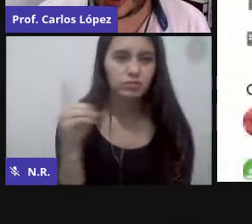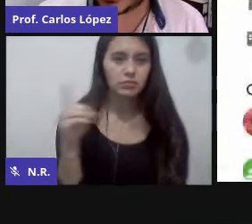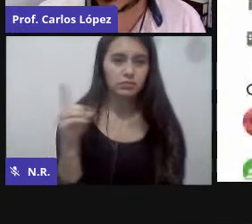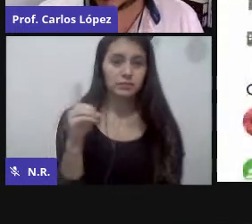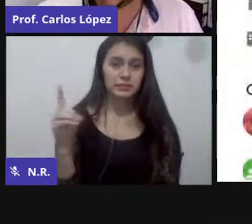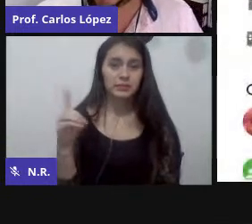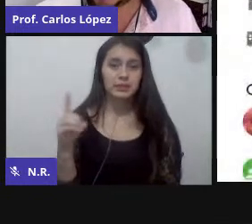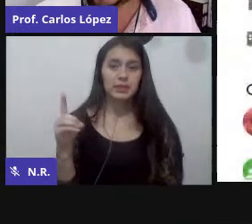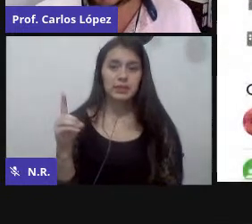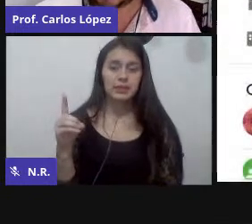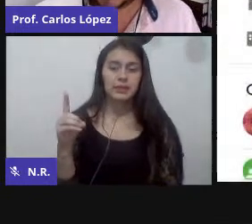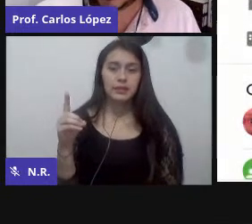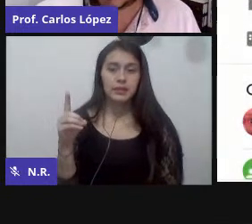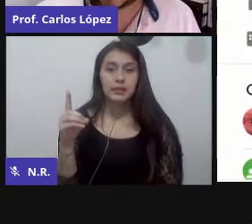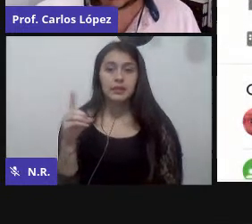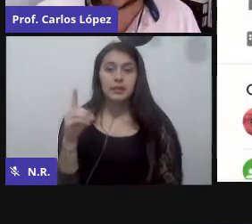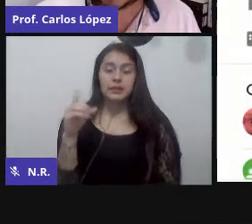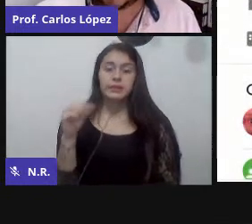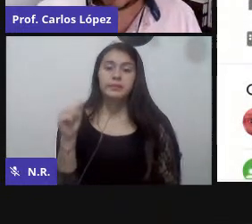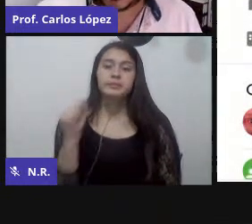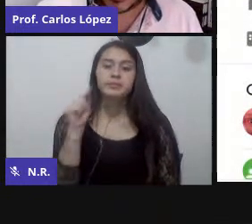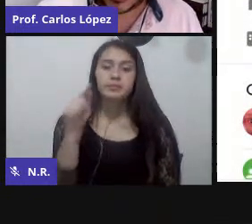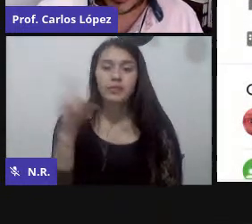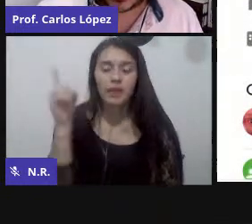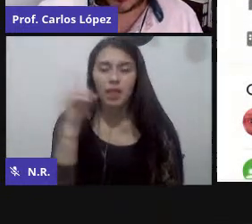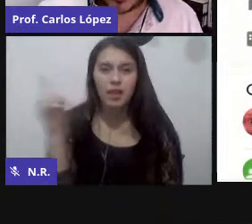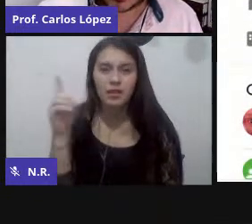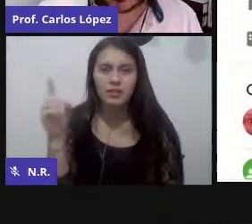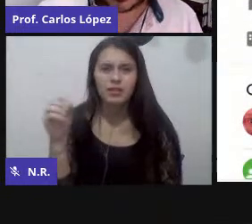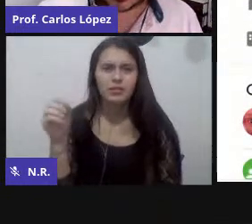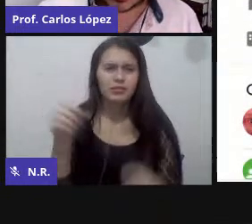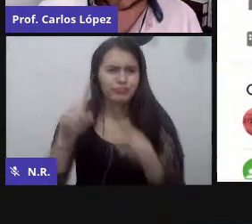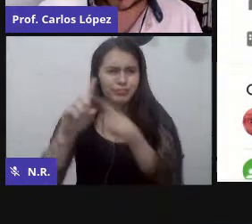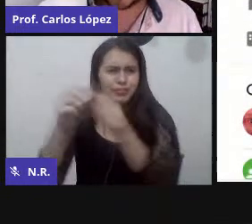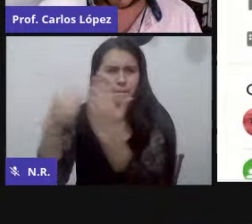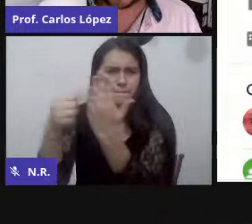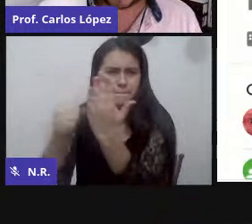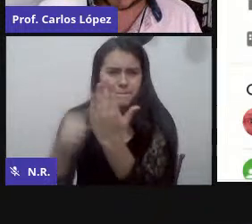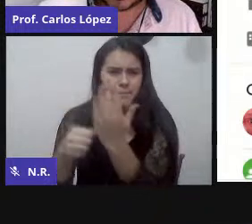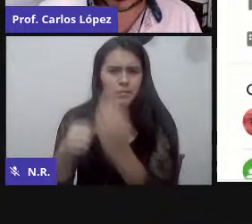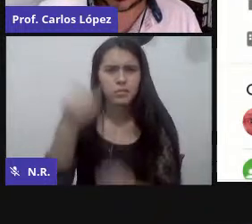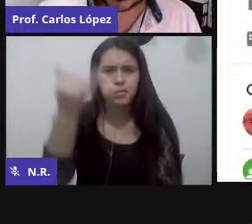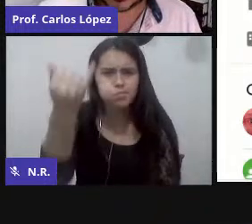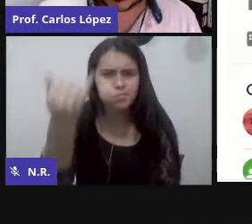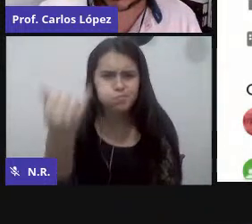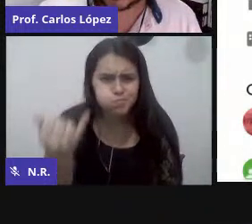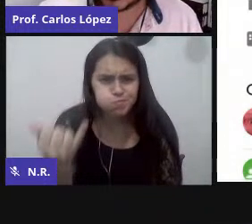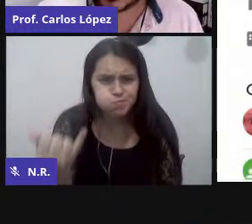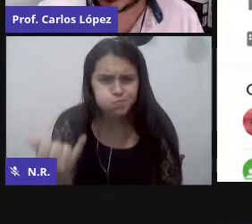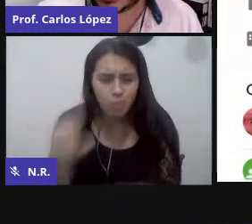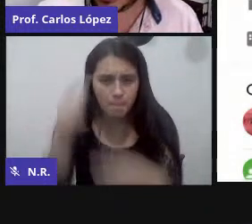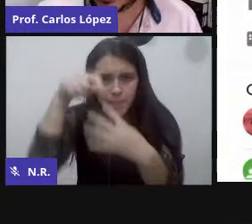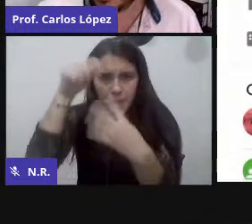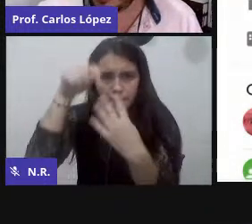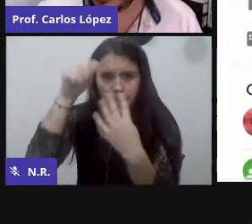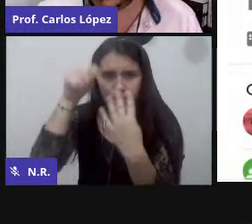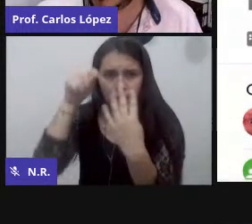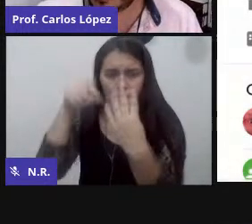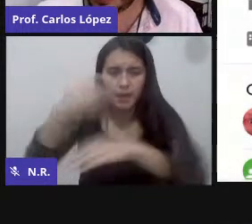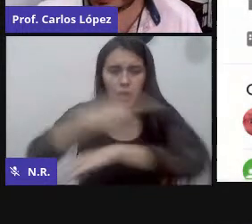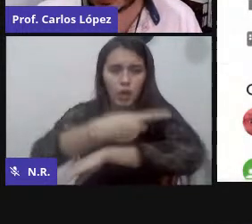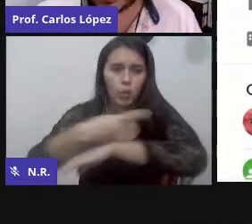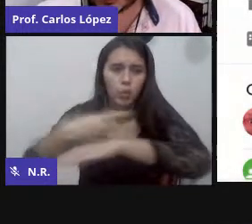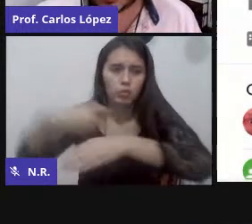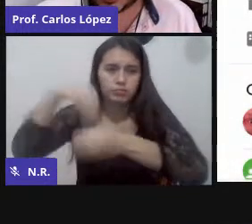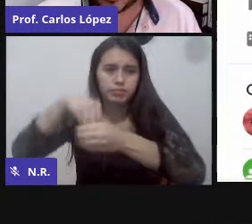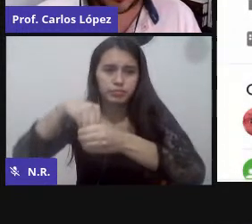viendo. Aquí a la derecha está toda la suite. En alguna ocasión vamos a hacer un recorrido por toda esta suite de Google